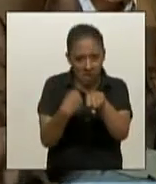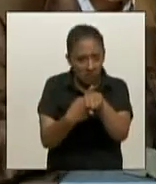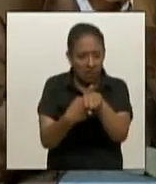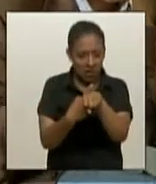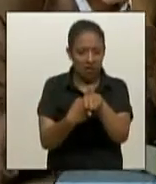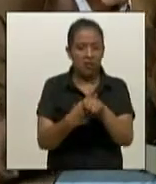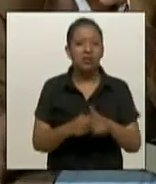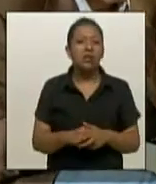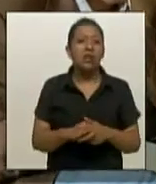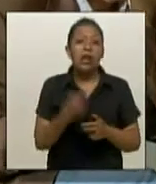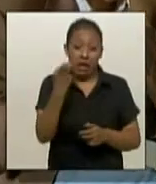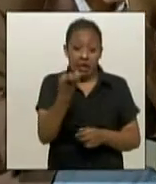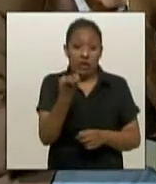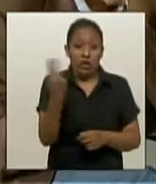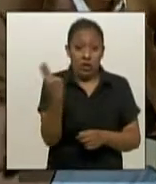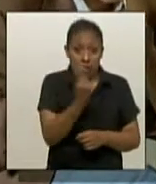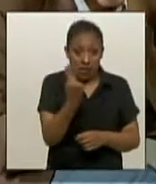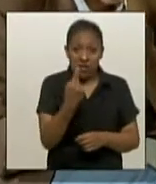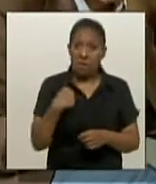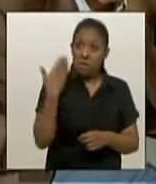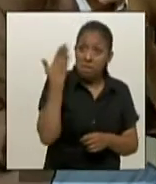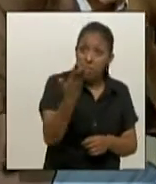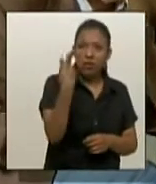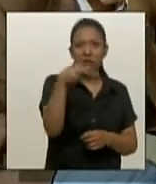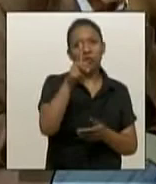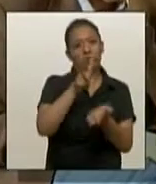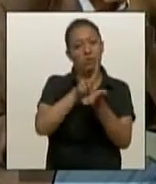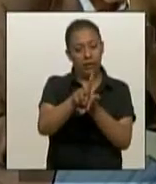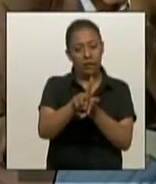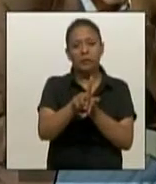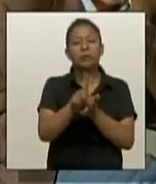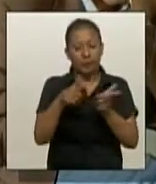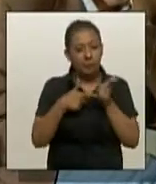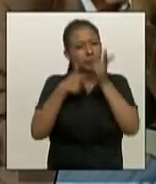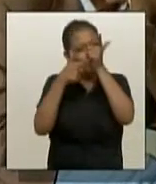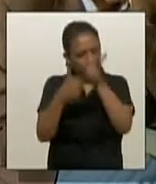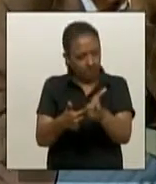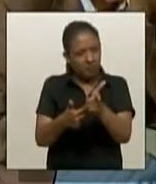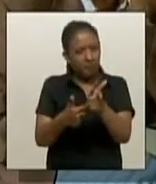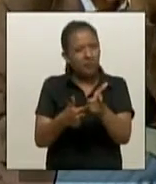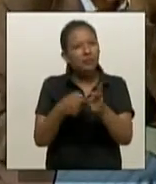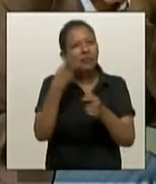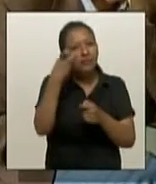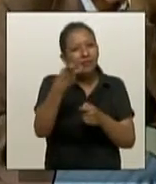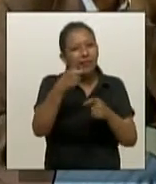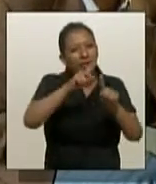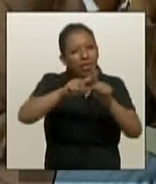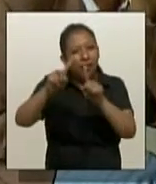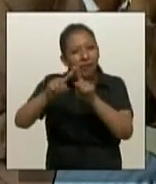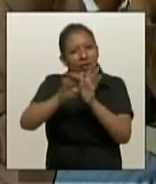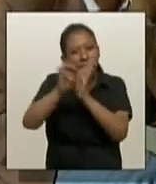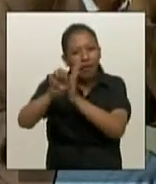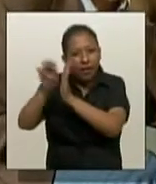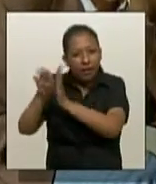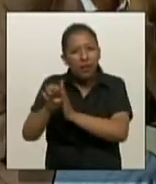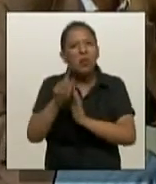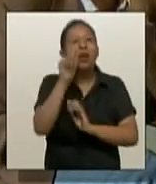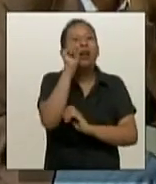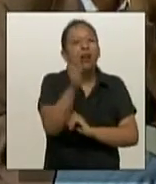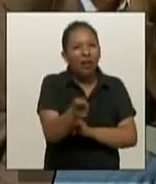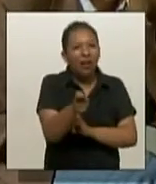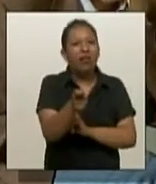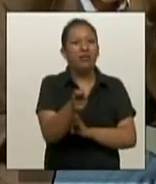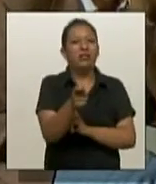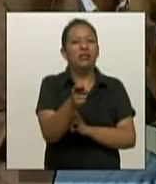de enfermos que requieren eso, exigir sus derechos. Y bueno, vamos a continuar adelante con esta numeralia sobre lo que significa, lo